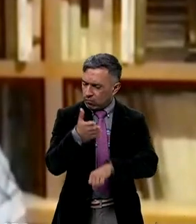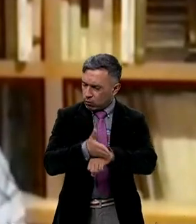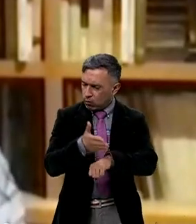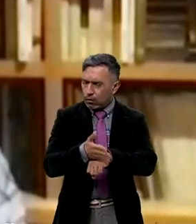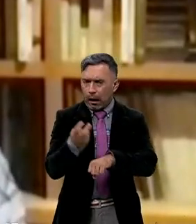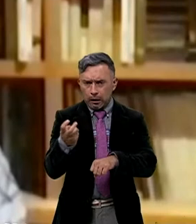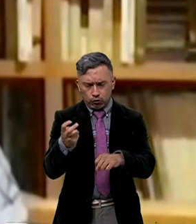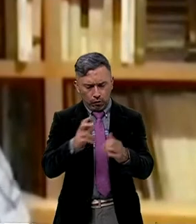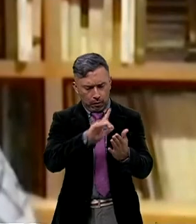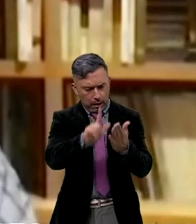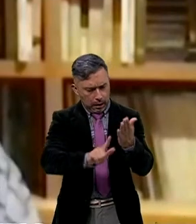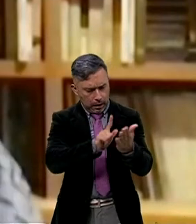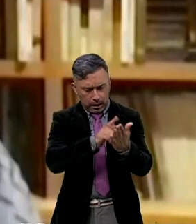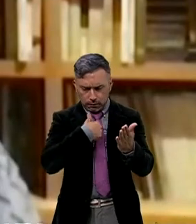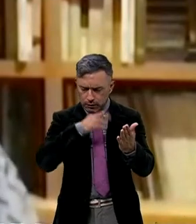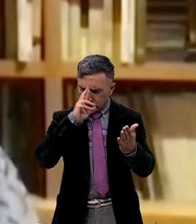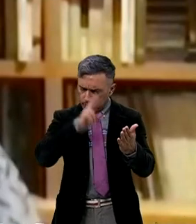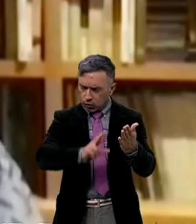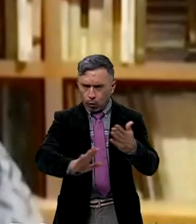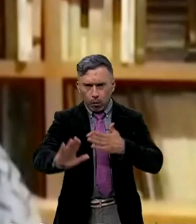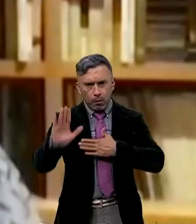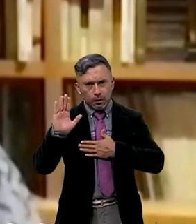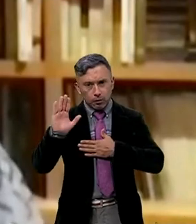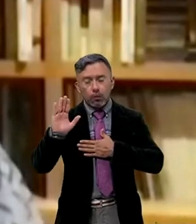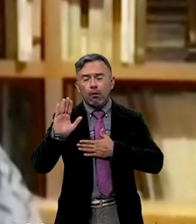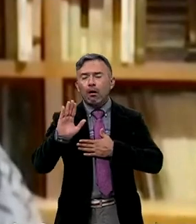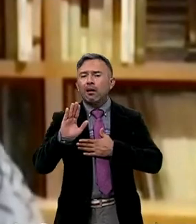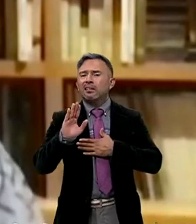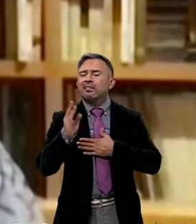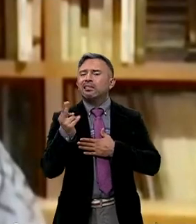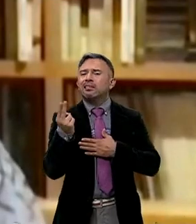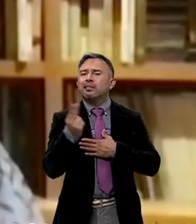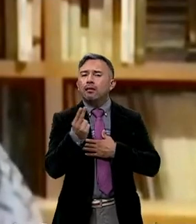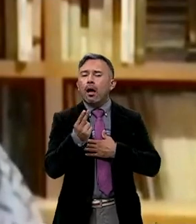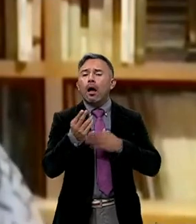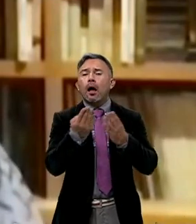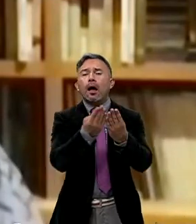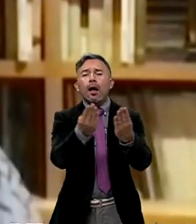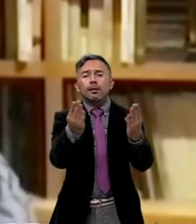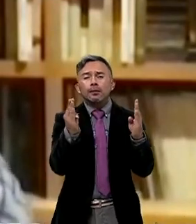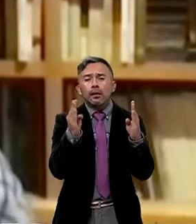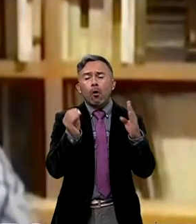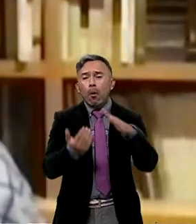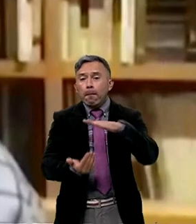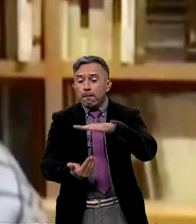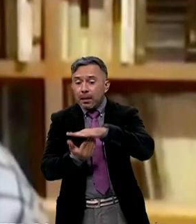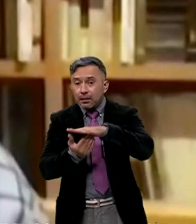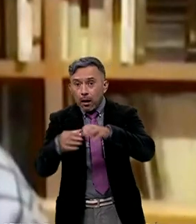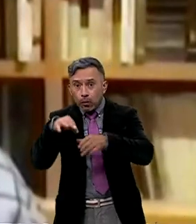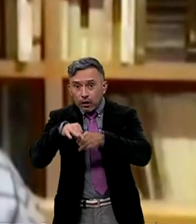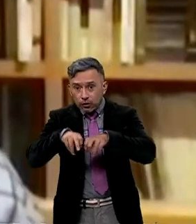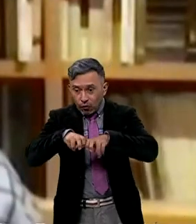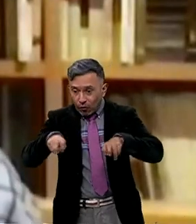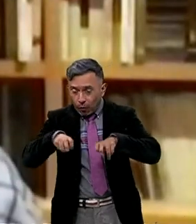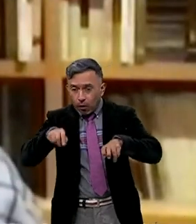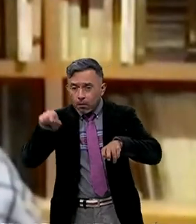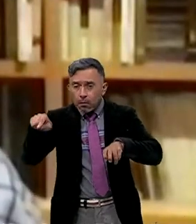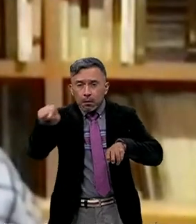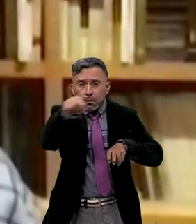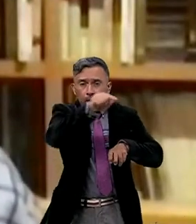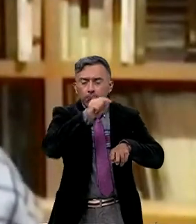con la necesidad de que en cada casilla en cada mesa de votación se dé un comportamiento